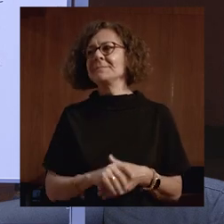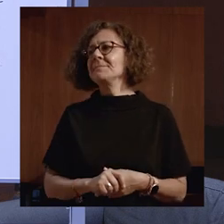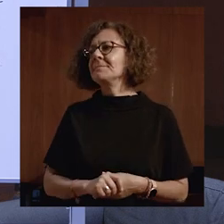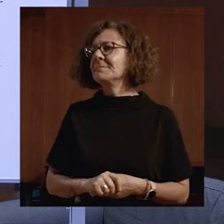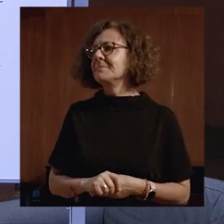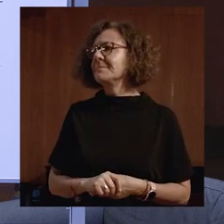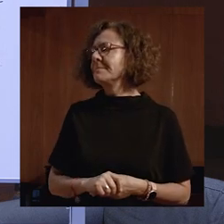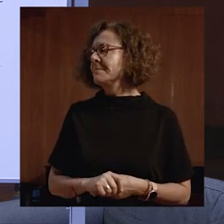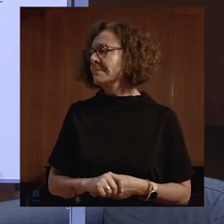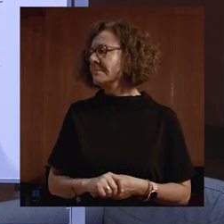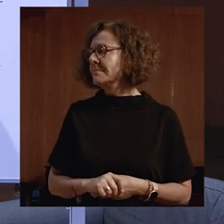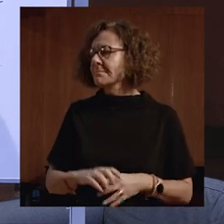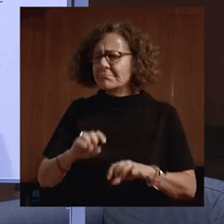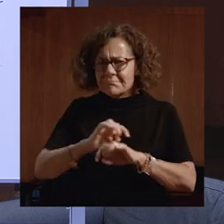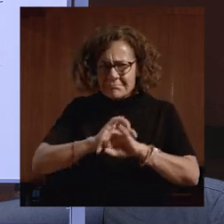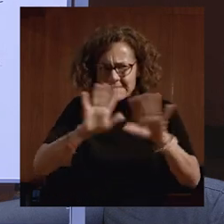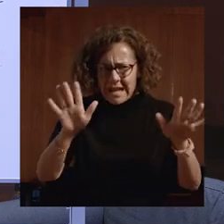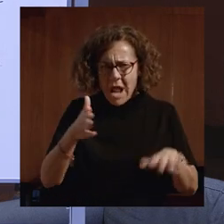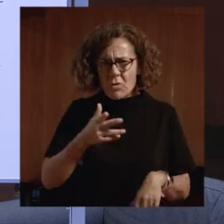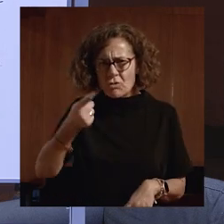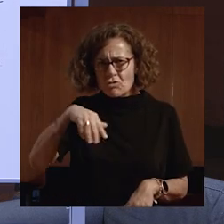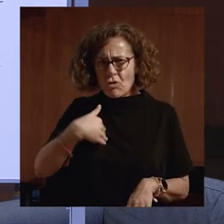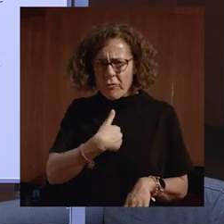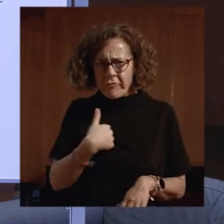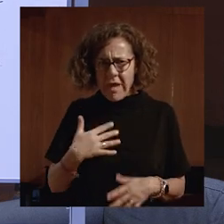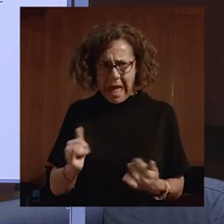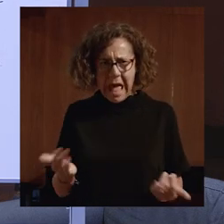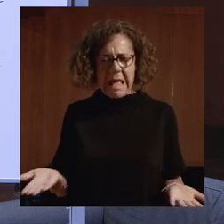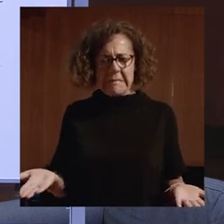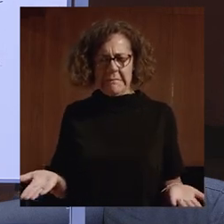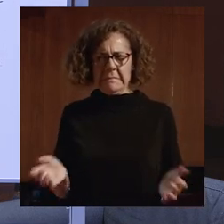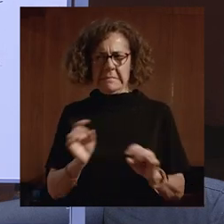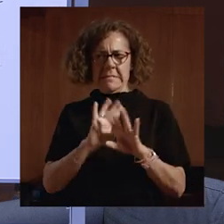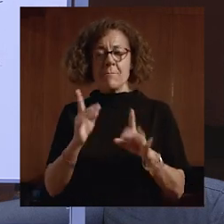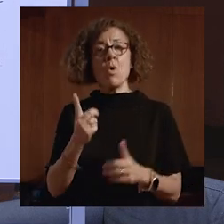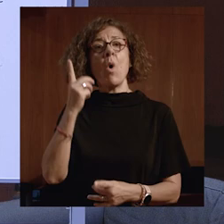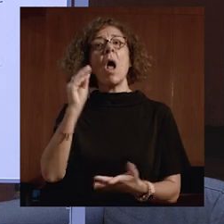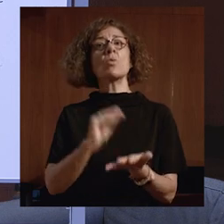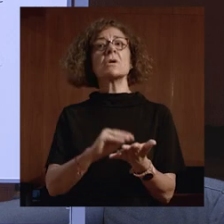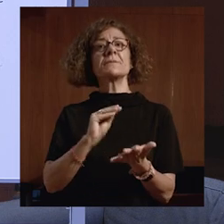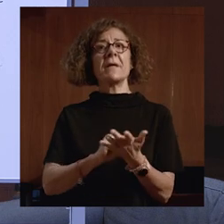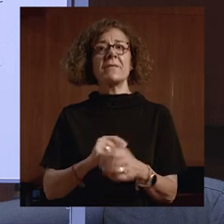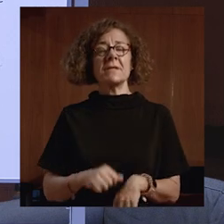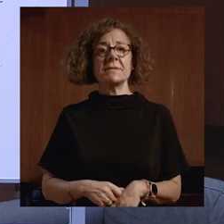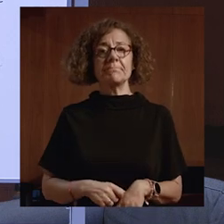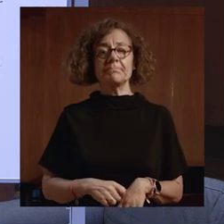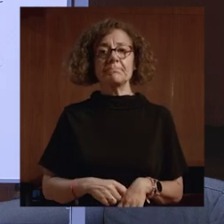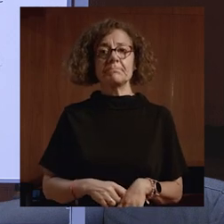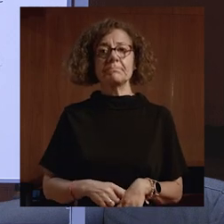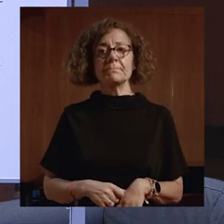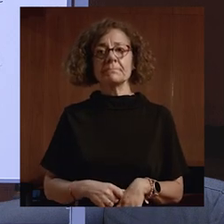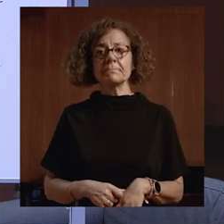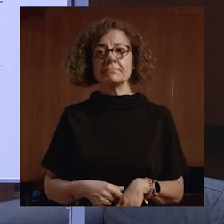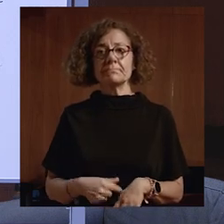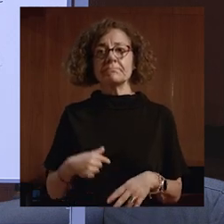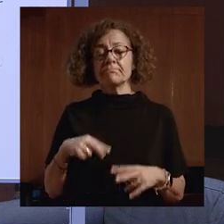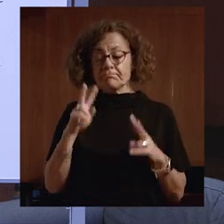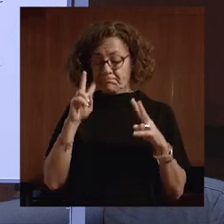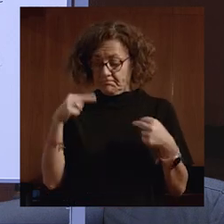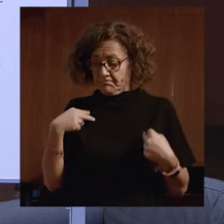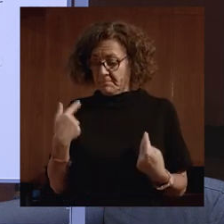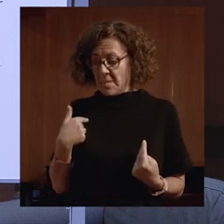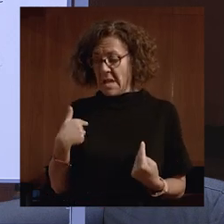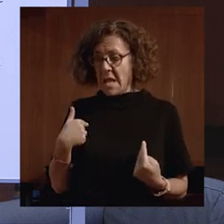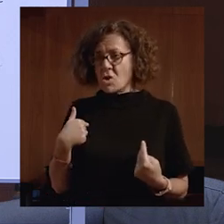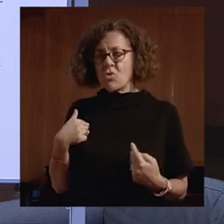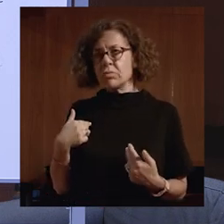Claro que tenemos funciones, pero es verdad que a veces uno se da cuenta que somos la sombra